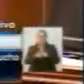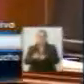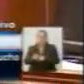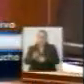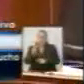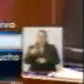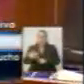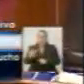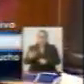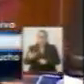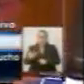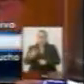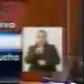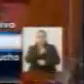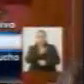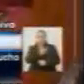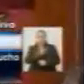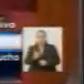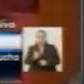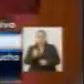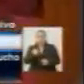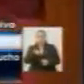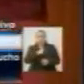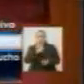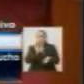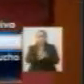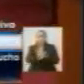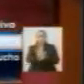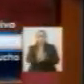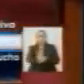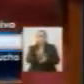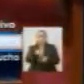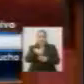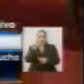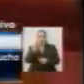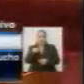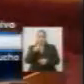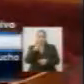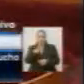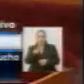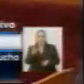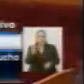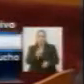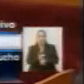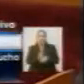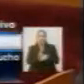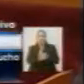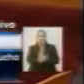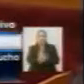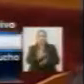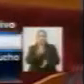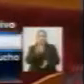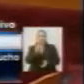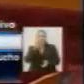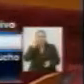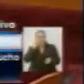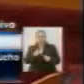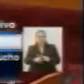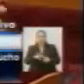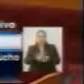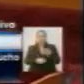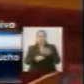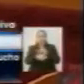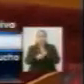En tercer lugar señores condenamos el hecho reitero condenamos el hecho que